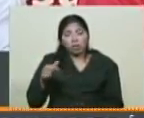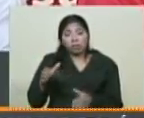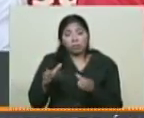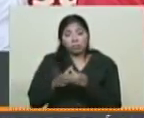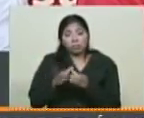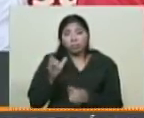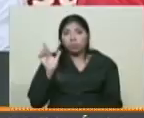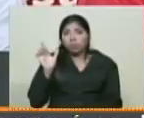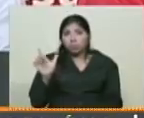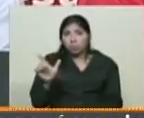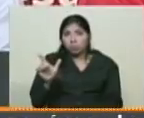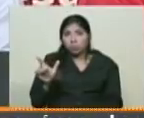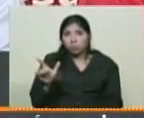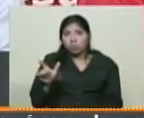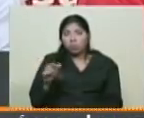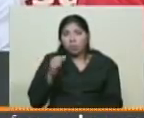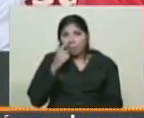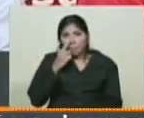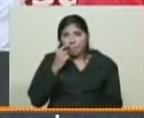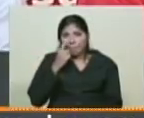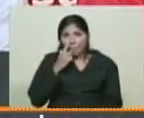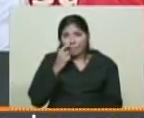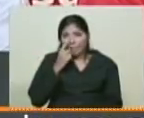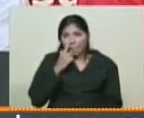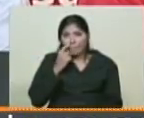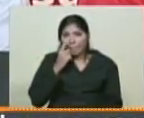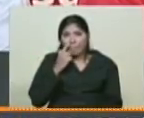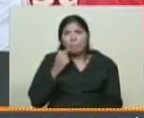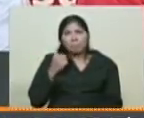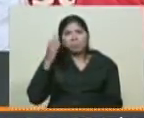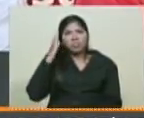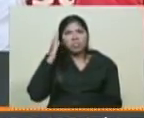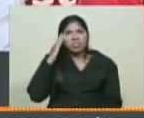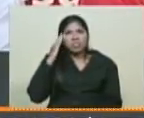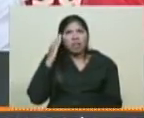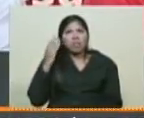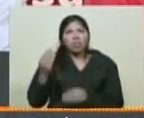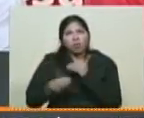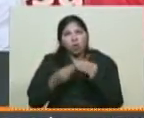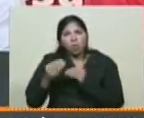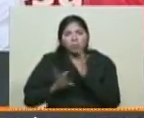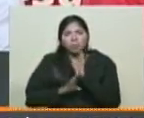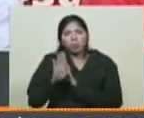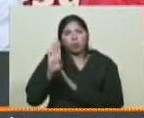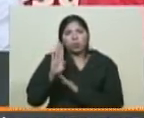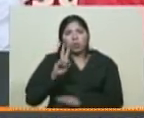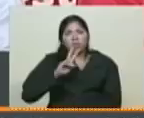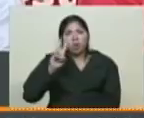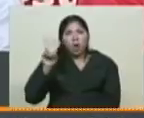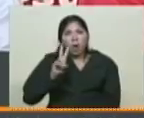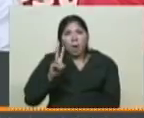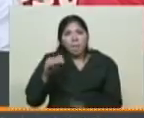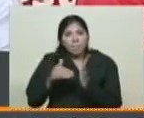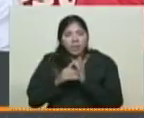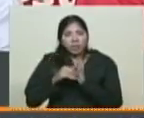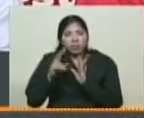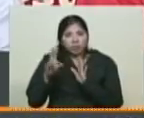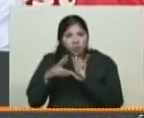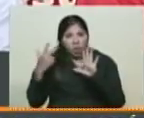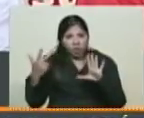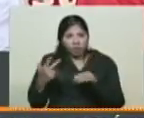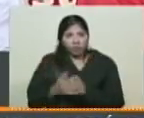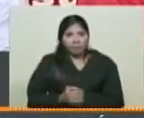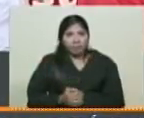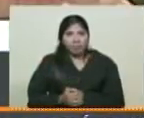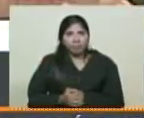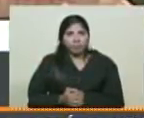Revolucionaria, el Gran Polo Patriótico sabrá empujar este 2018, acompañar a nuestro presidente Nicolás Maduro, que en